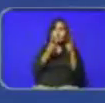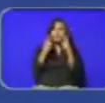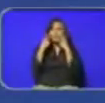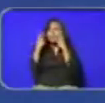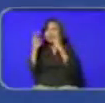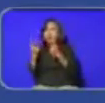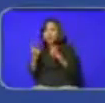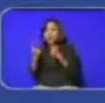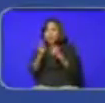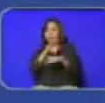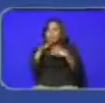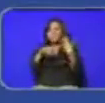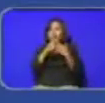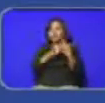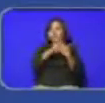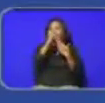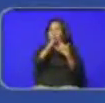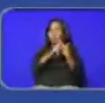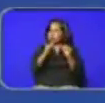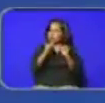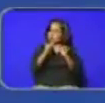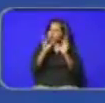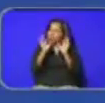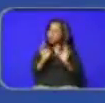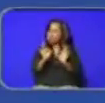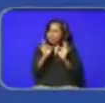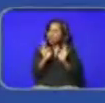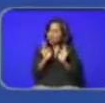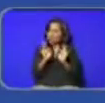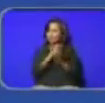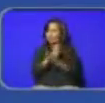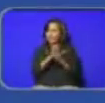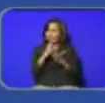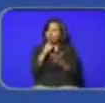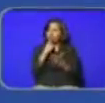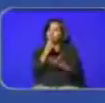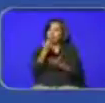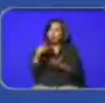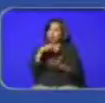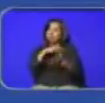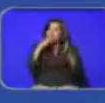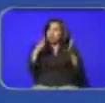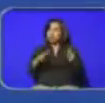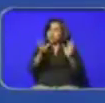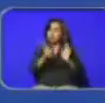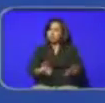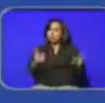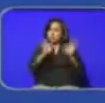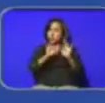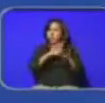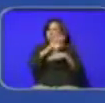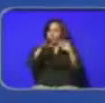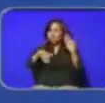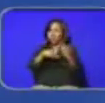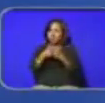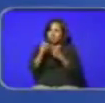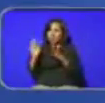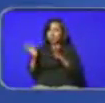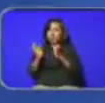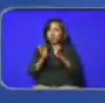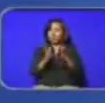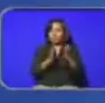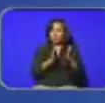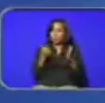siga siendo pertinente. Y algo que mencionó el ministro es bien importante. Durante todo este proceso del diseño curricular, nosotros hemos